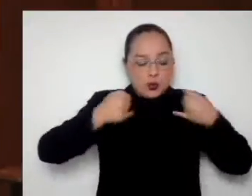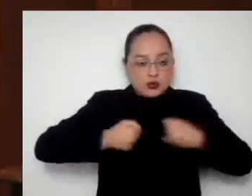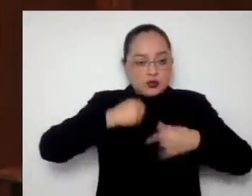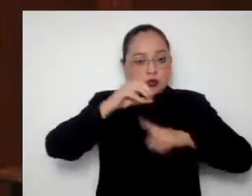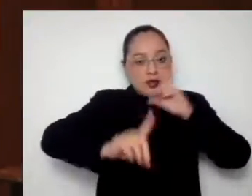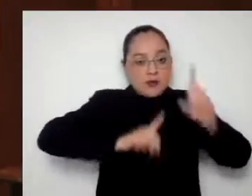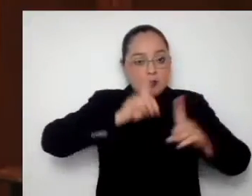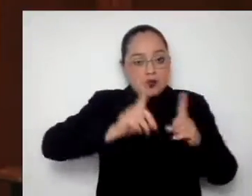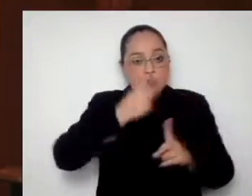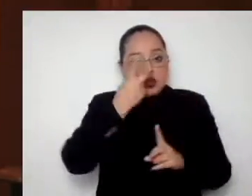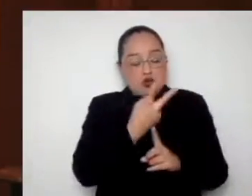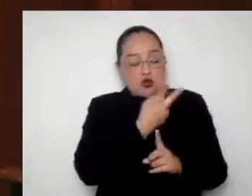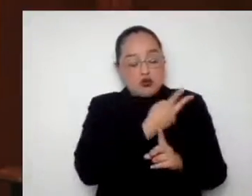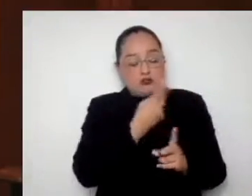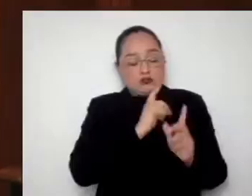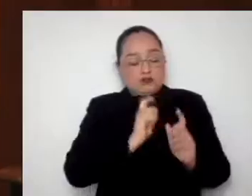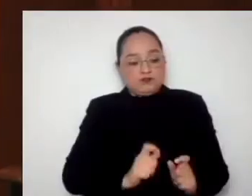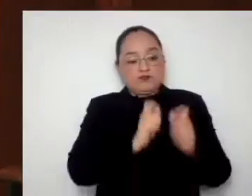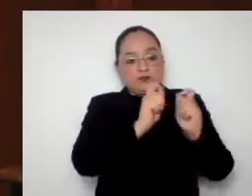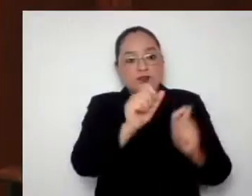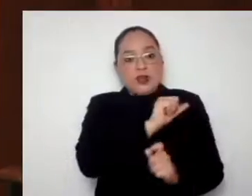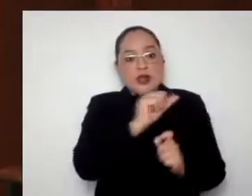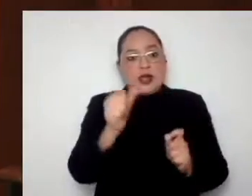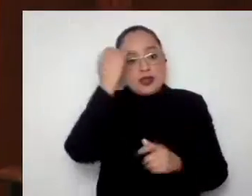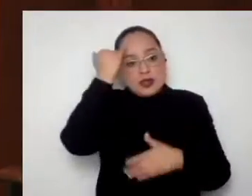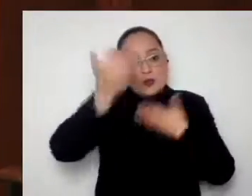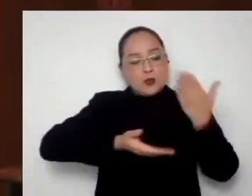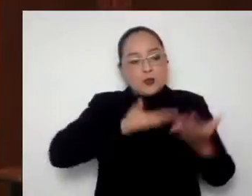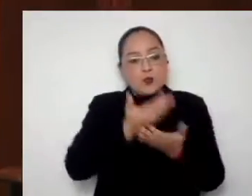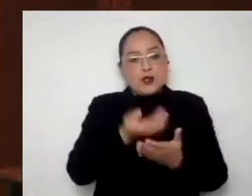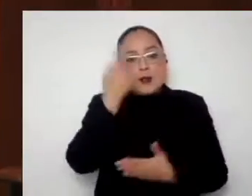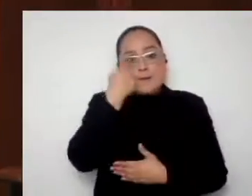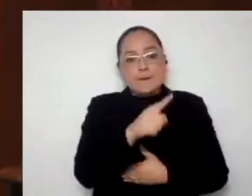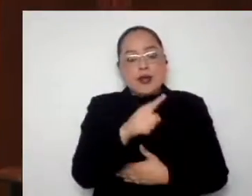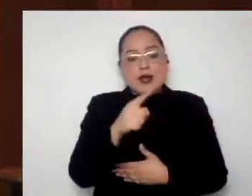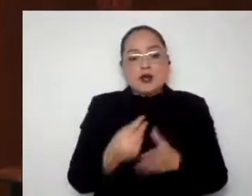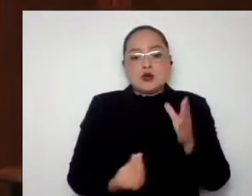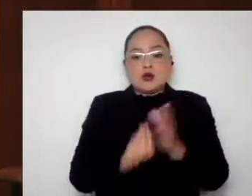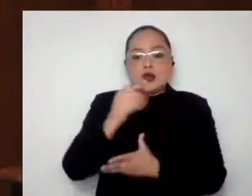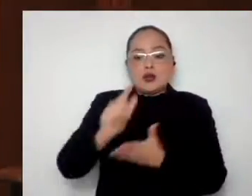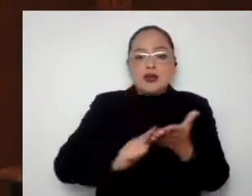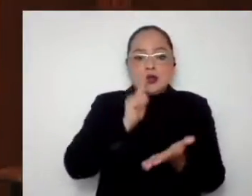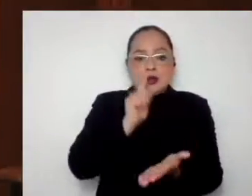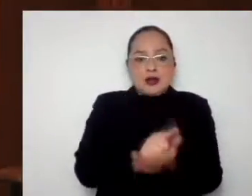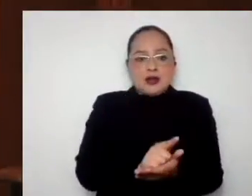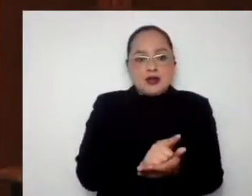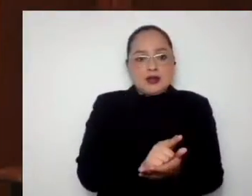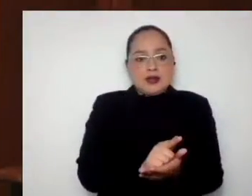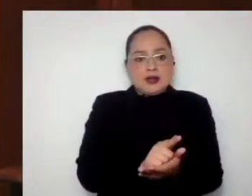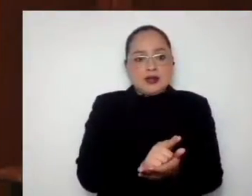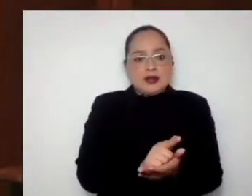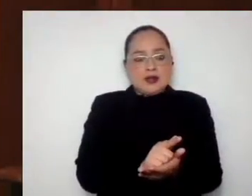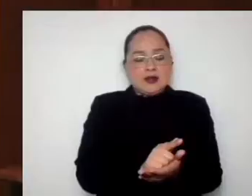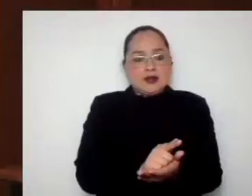dictamen a la iniciativa de decreto por lo que se expide la ley.